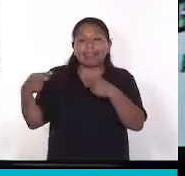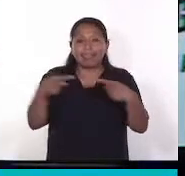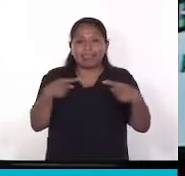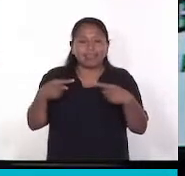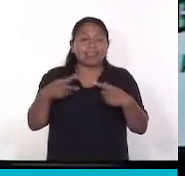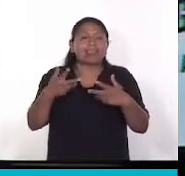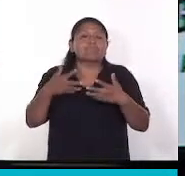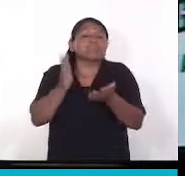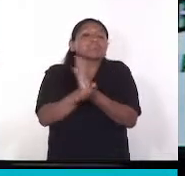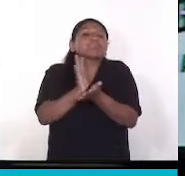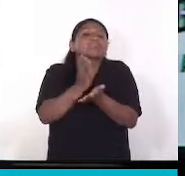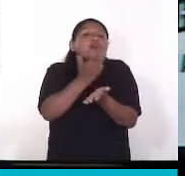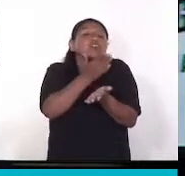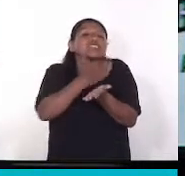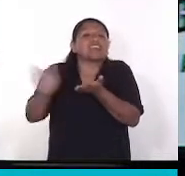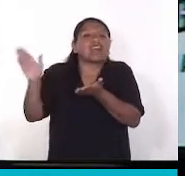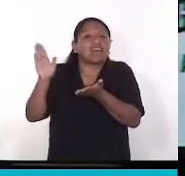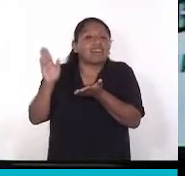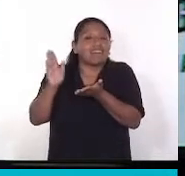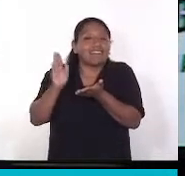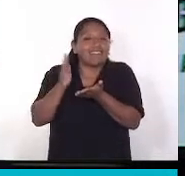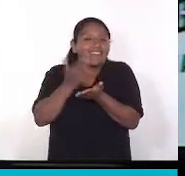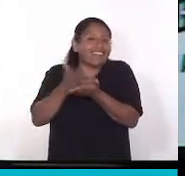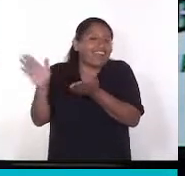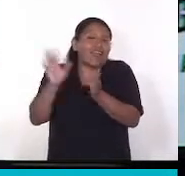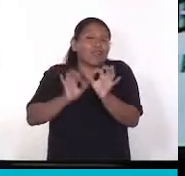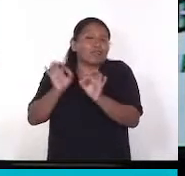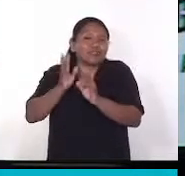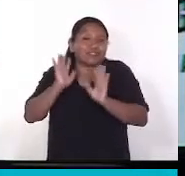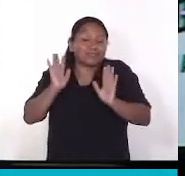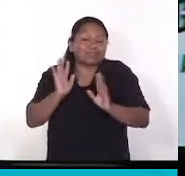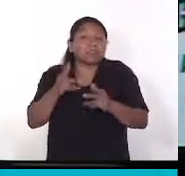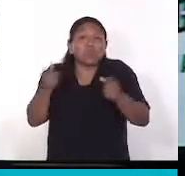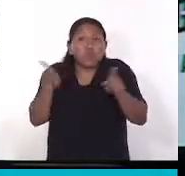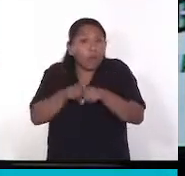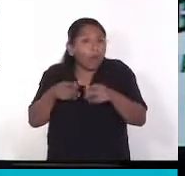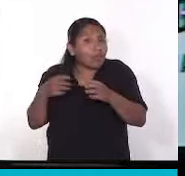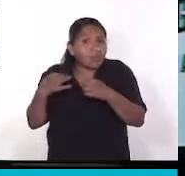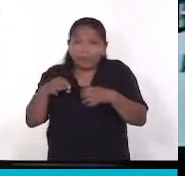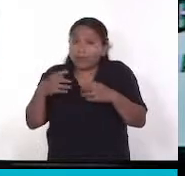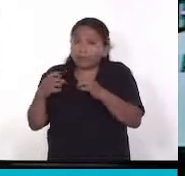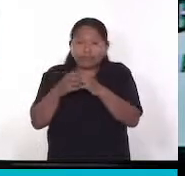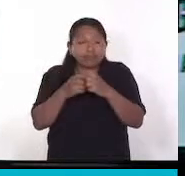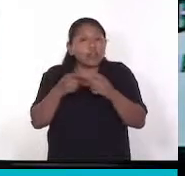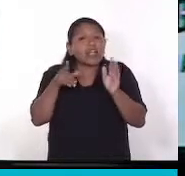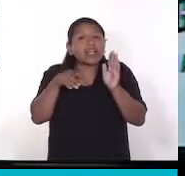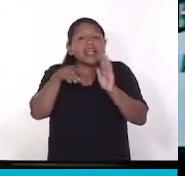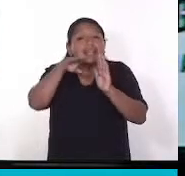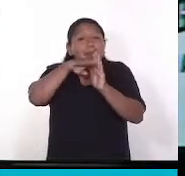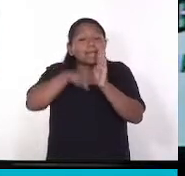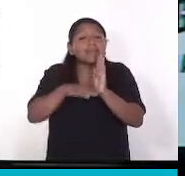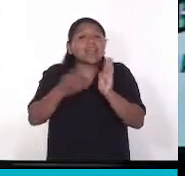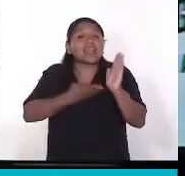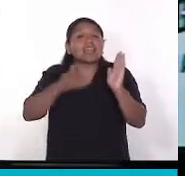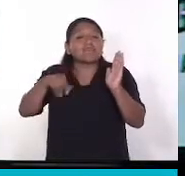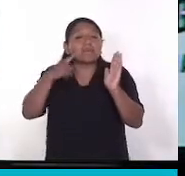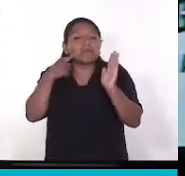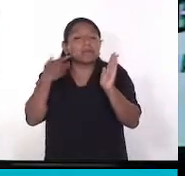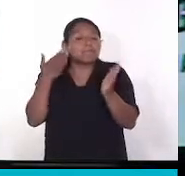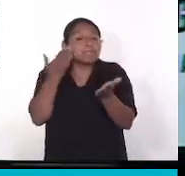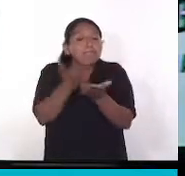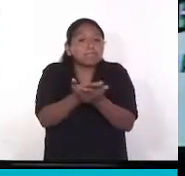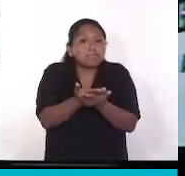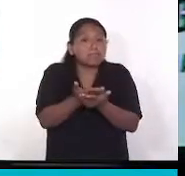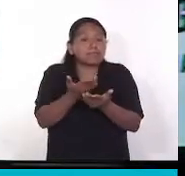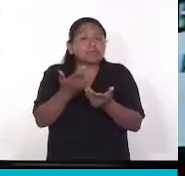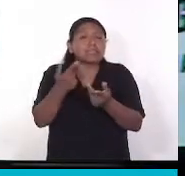elegido sacarlo del medio, pero lo tenemos que discutir porque las medidas que exige el Fondo Monetario y que la mayoría